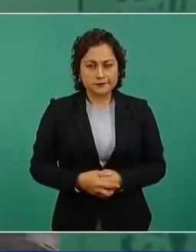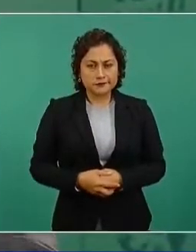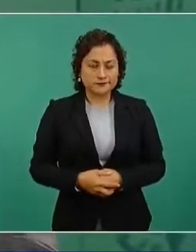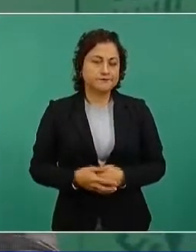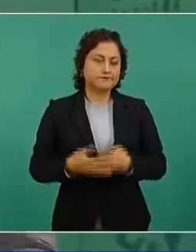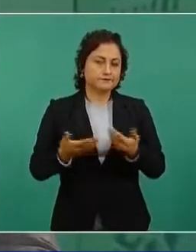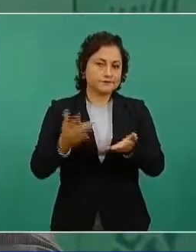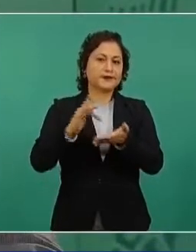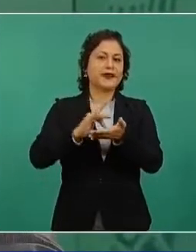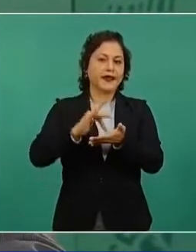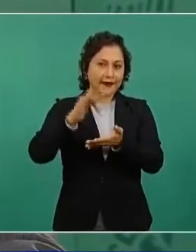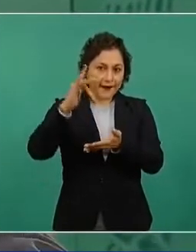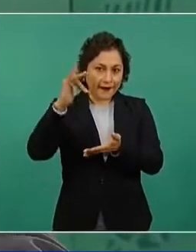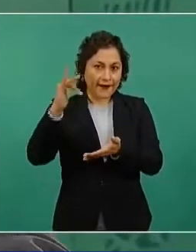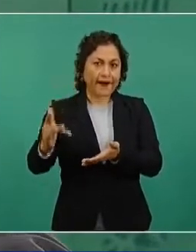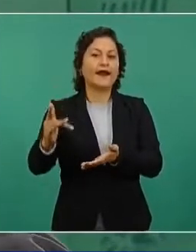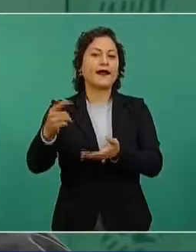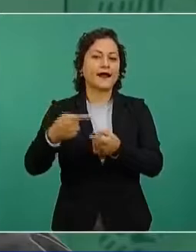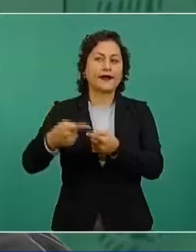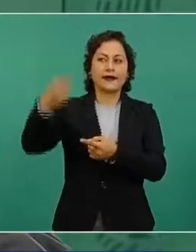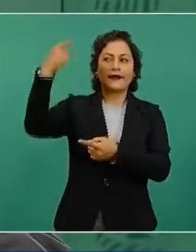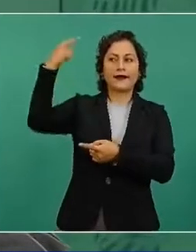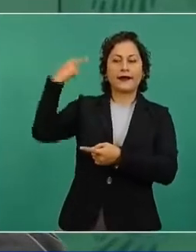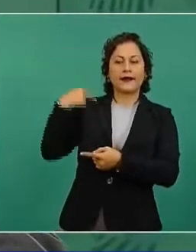a los neoliberales